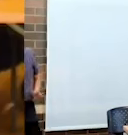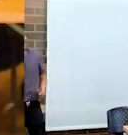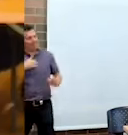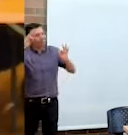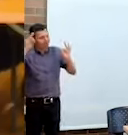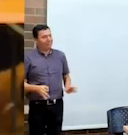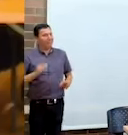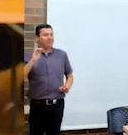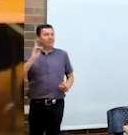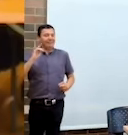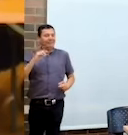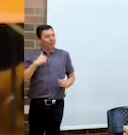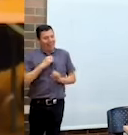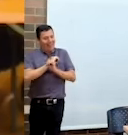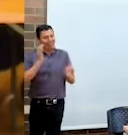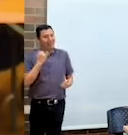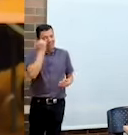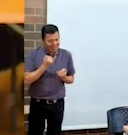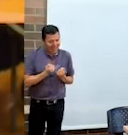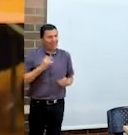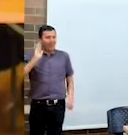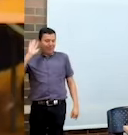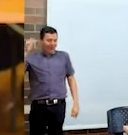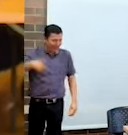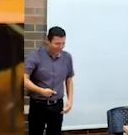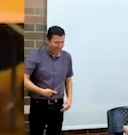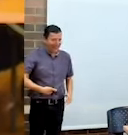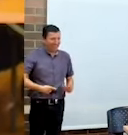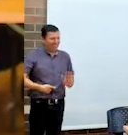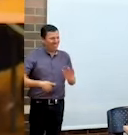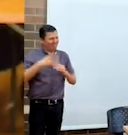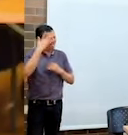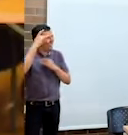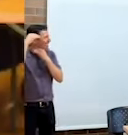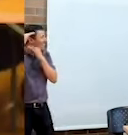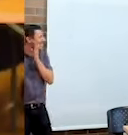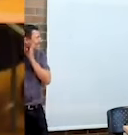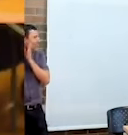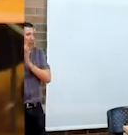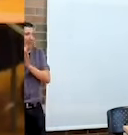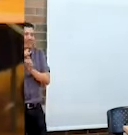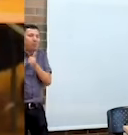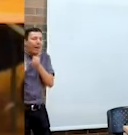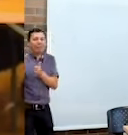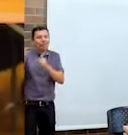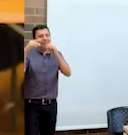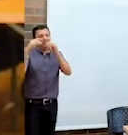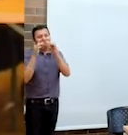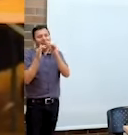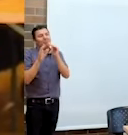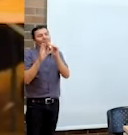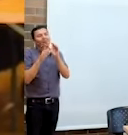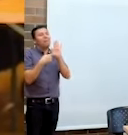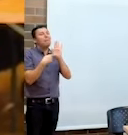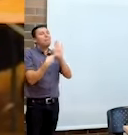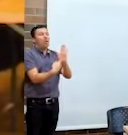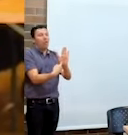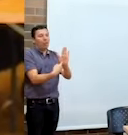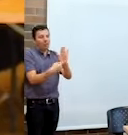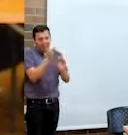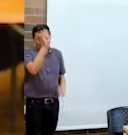con discapacidad. Sí, en el caso de las personas sordas, nosotros tenemos una identidad, sordidad, pero ahí tenemos